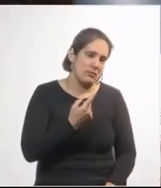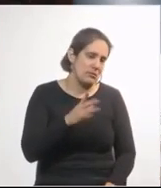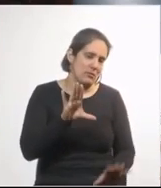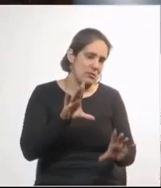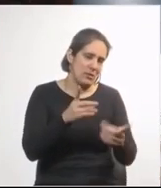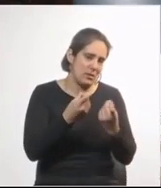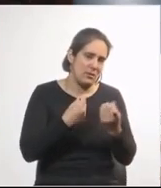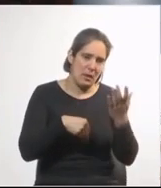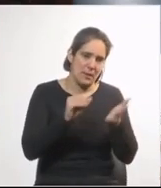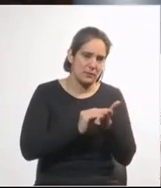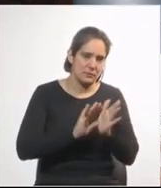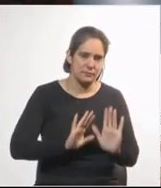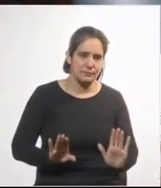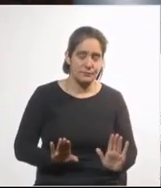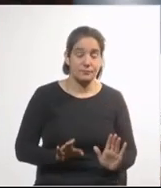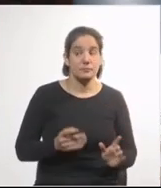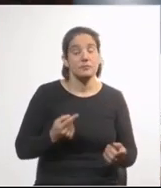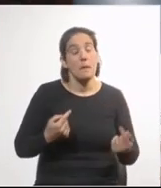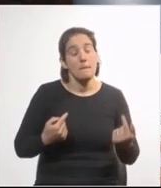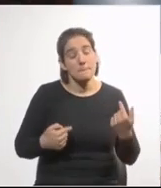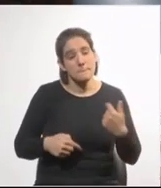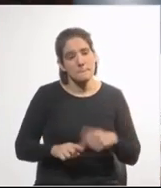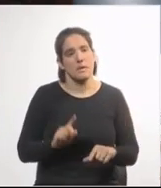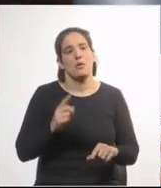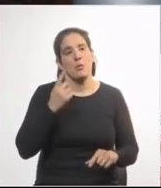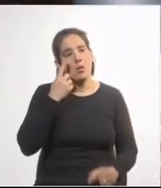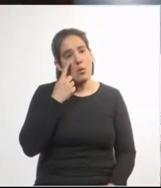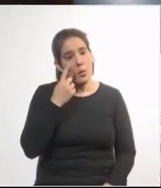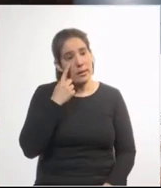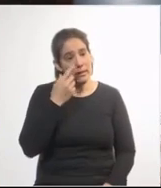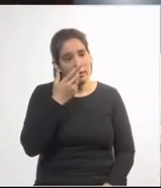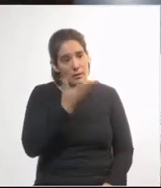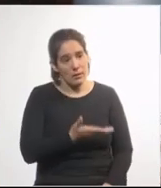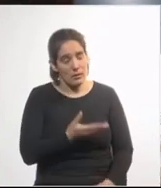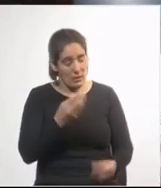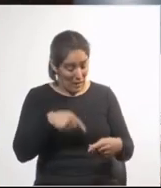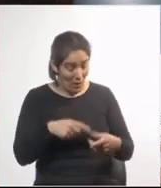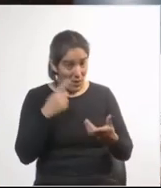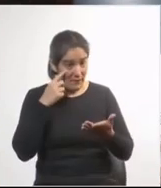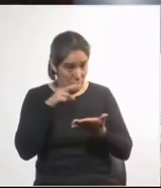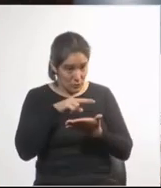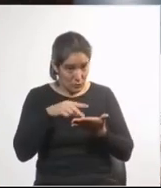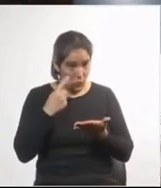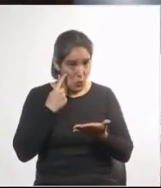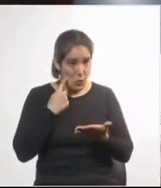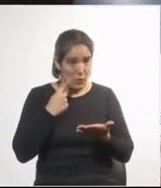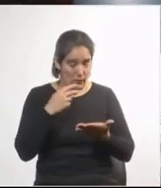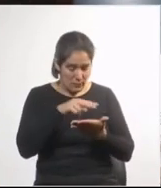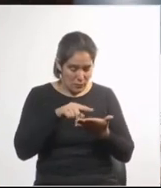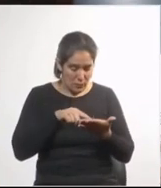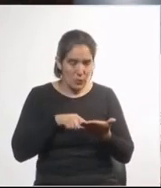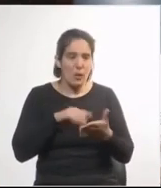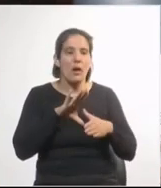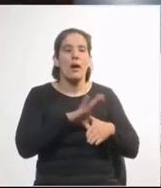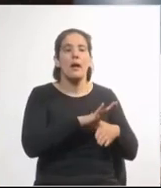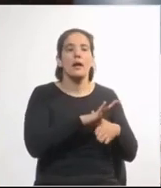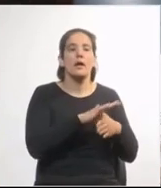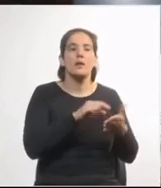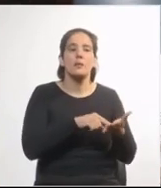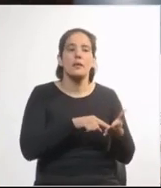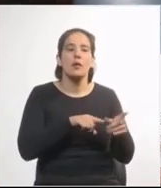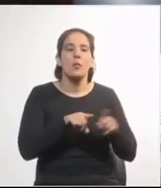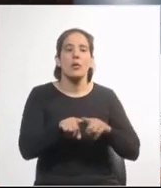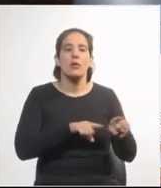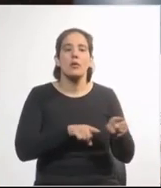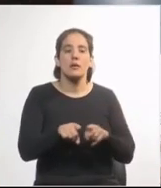insuficiente. Sin embargo, constatamos en esta rendición de cuentas que el MIDES como institución coordinadora